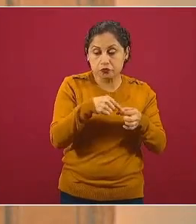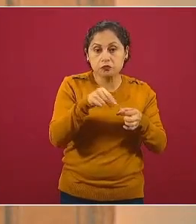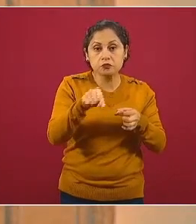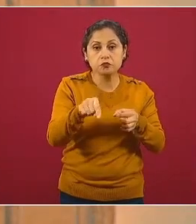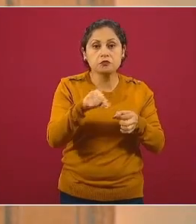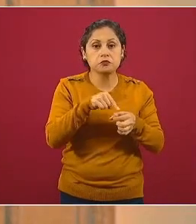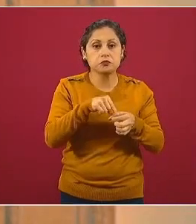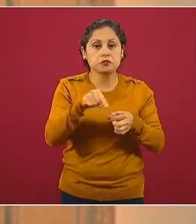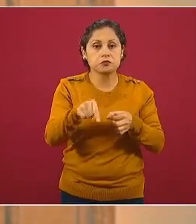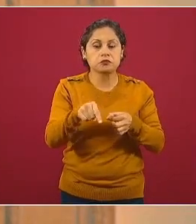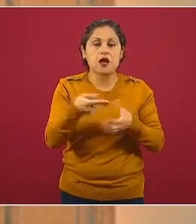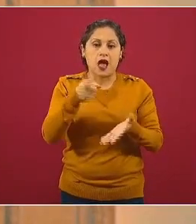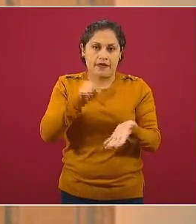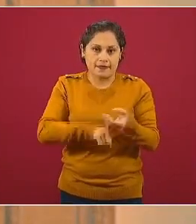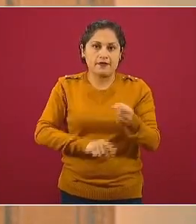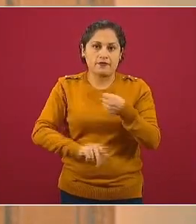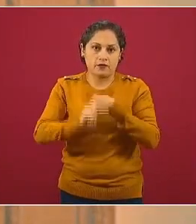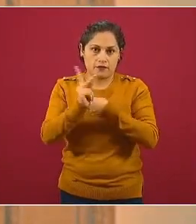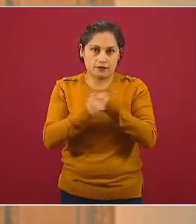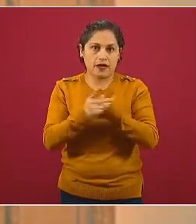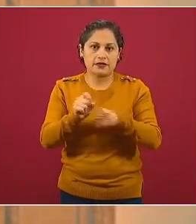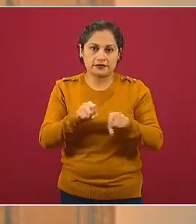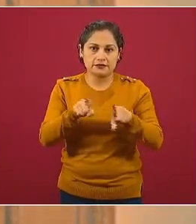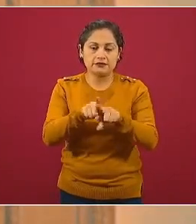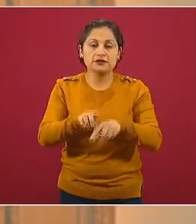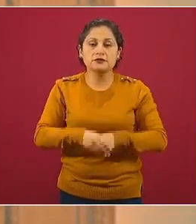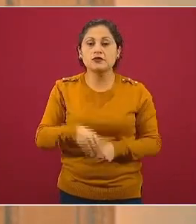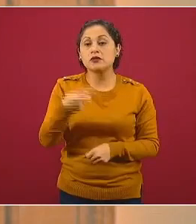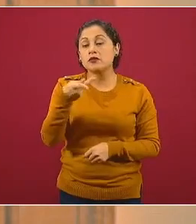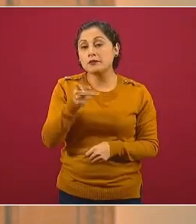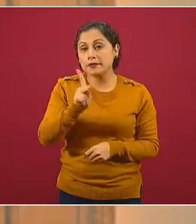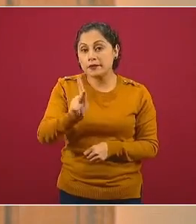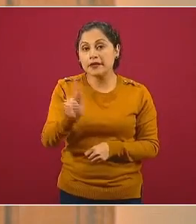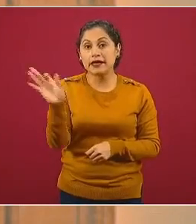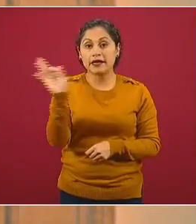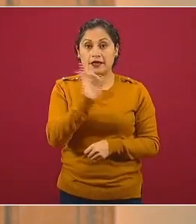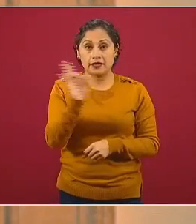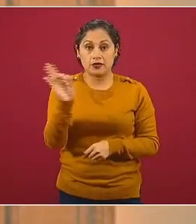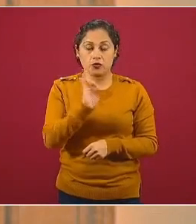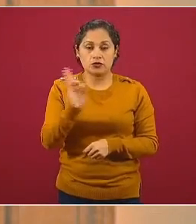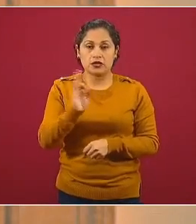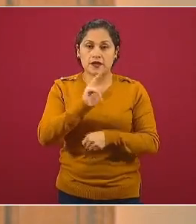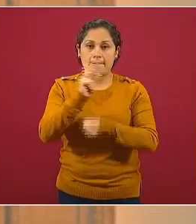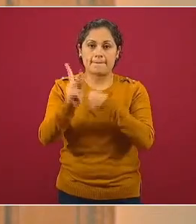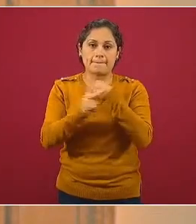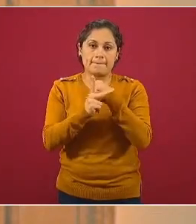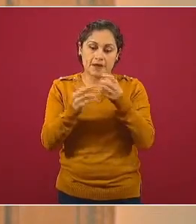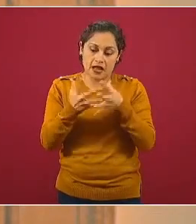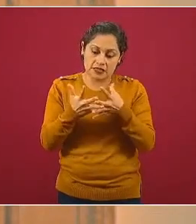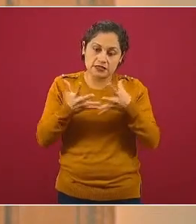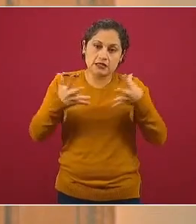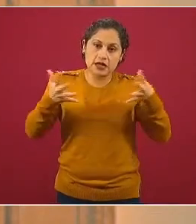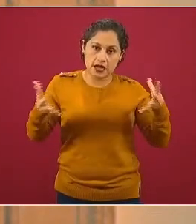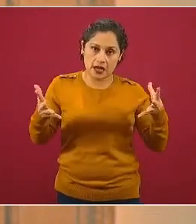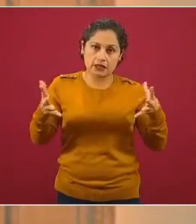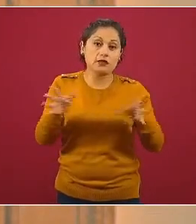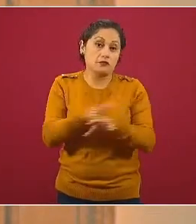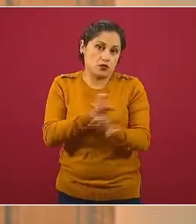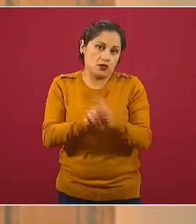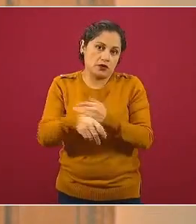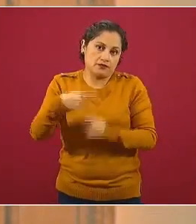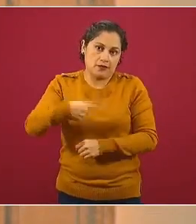de un mismo país. Sin embargo, cuando tenemos un país territorialmente extenso, como es el caso de México, con